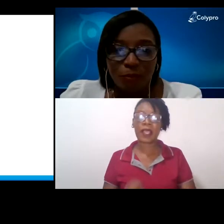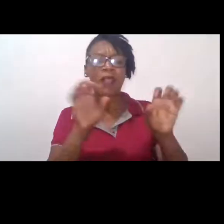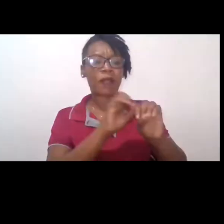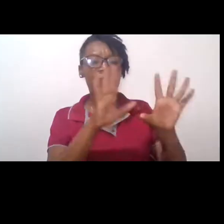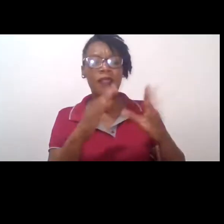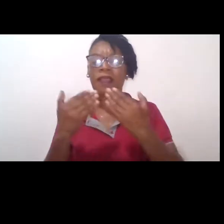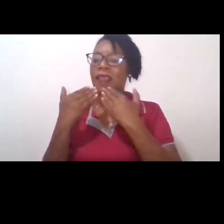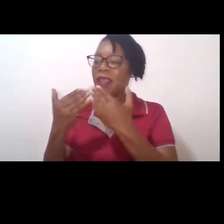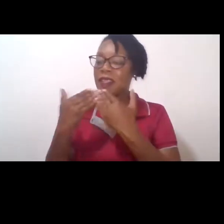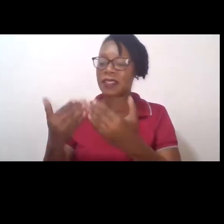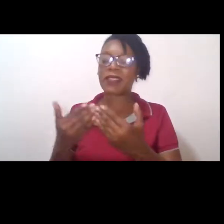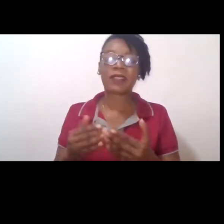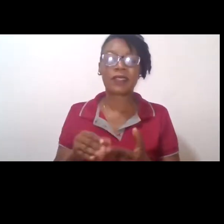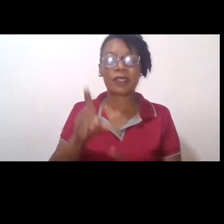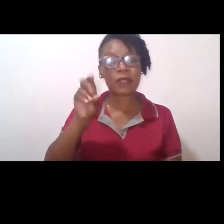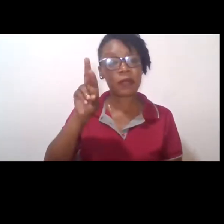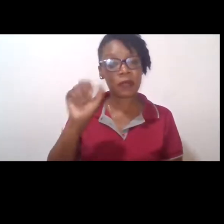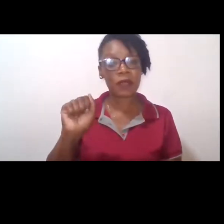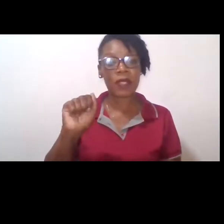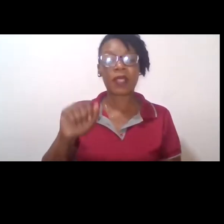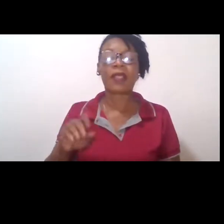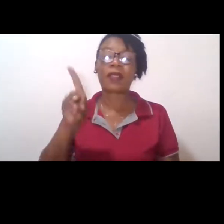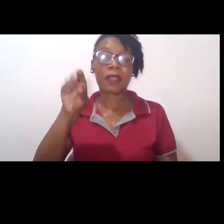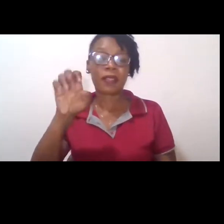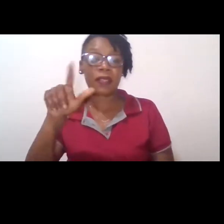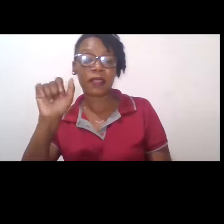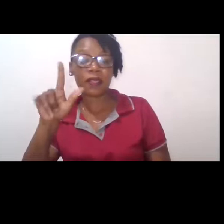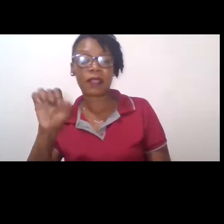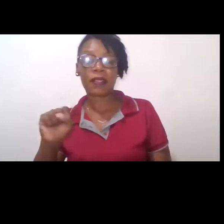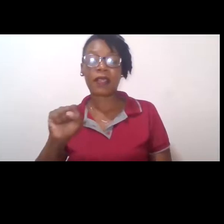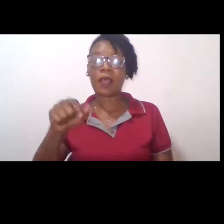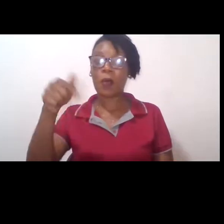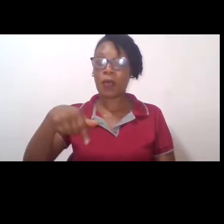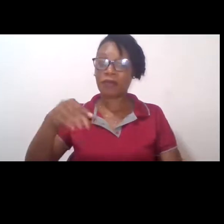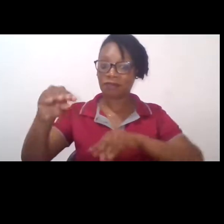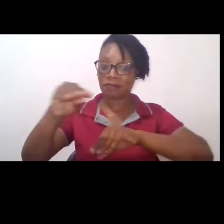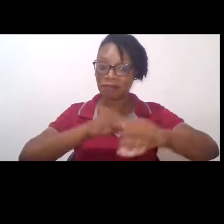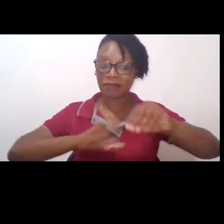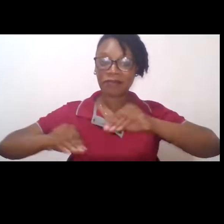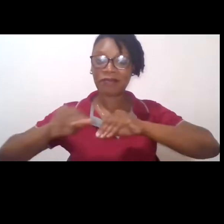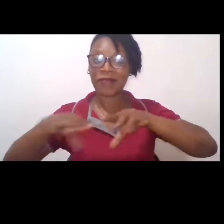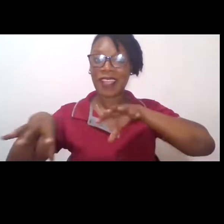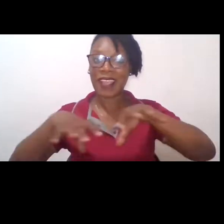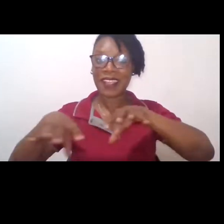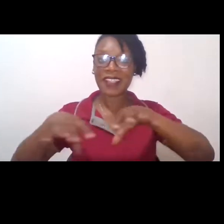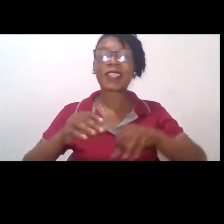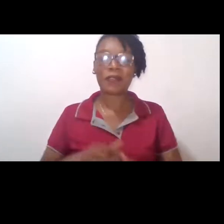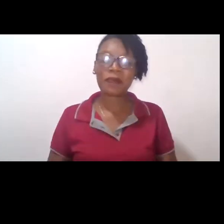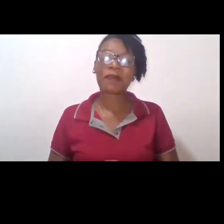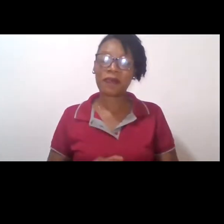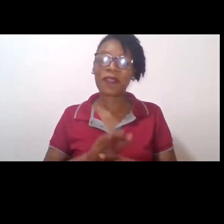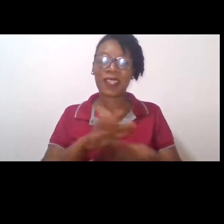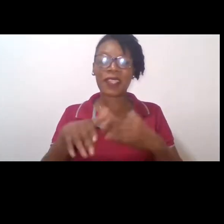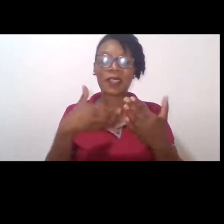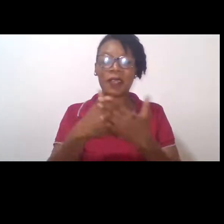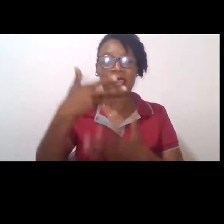doctora Campbell Callimore. En efecto, tenemos o tuvimos un movimiento activo, ¿verdad? Tanto del chat